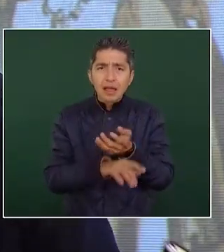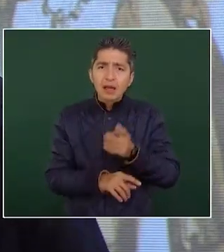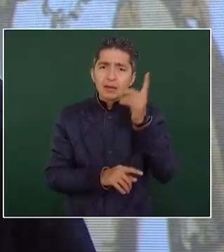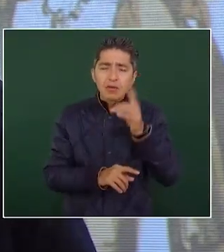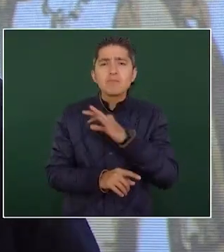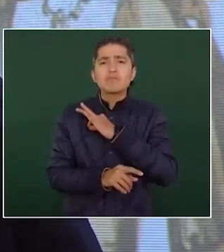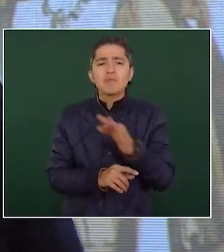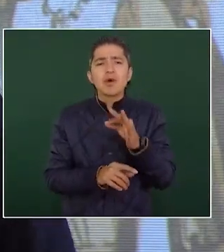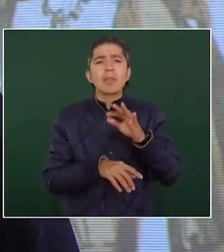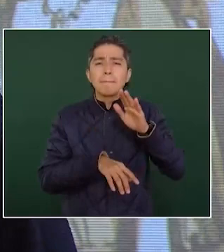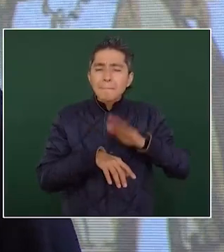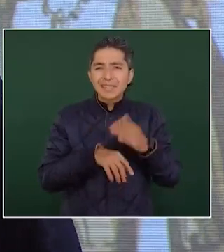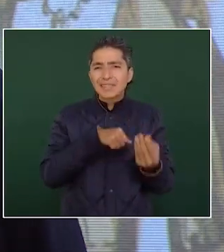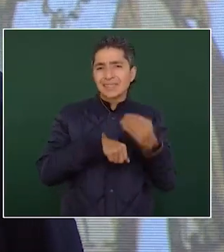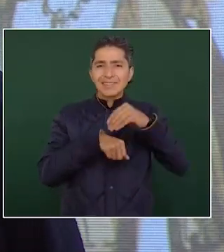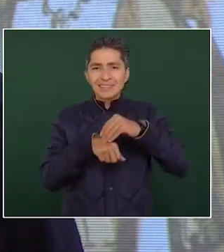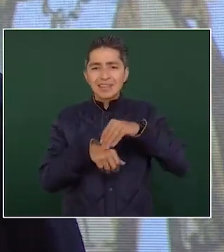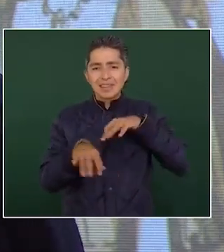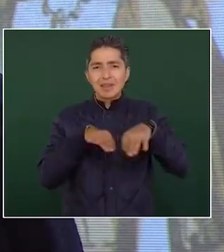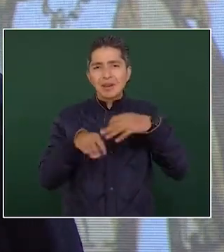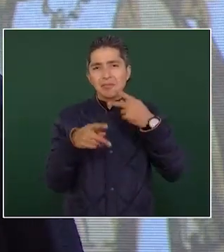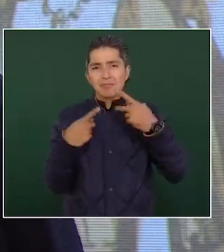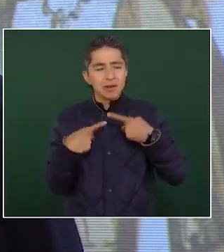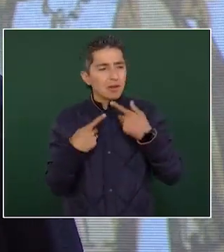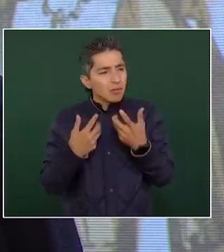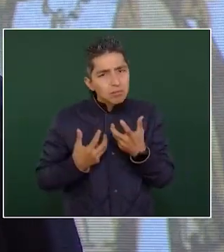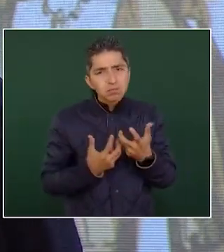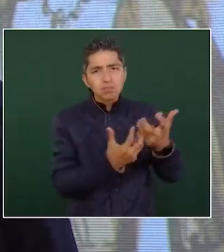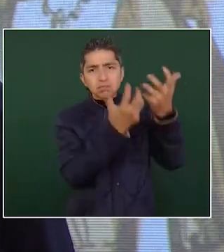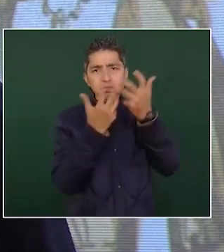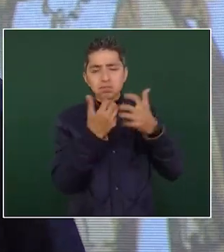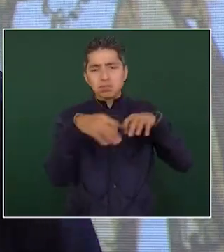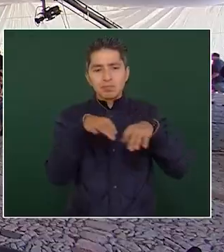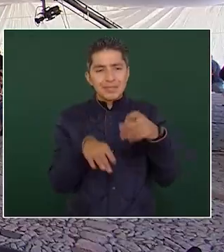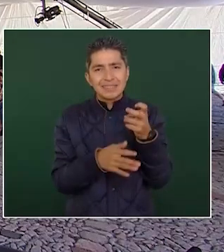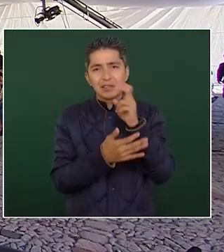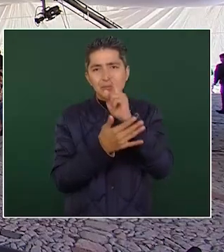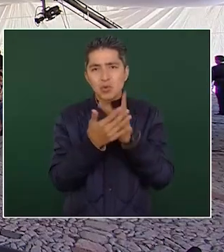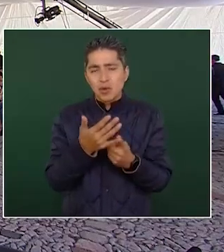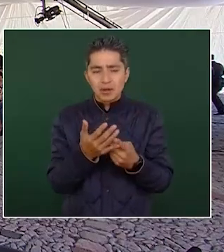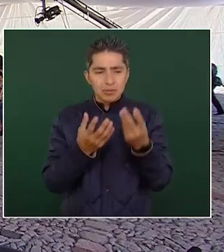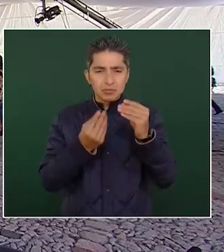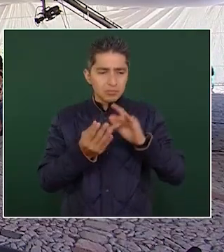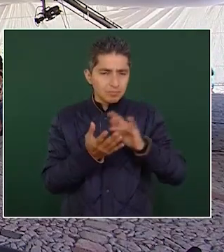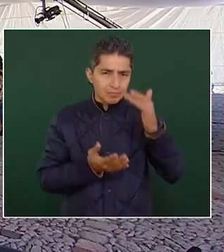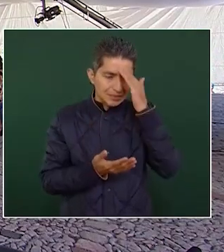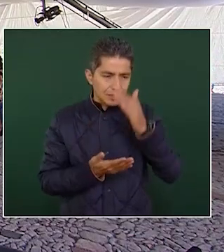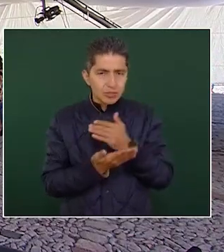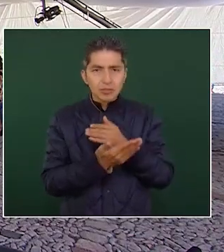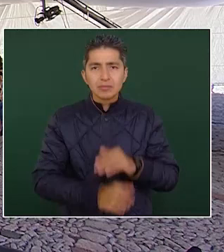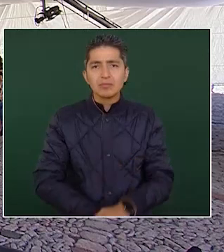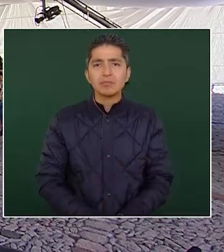pueda incrementarse el número de trabajadores que puedan ir con este programa. Muchas gracias, señor.